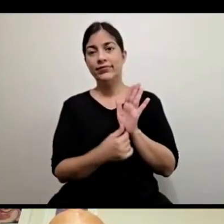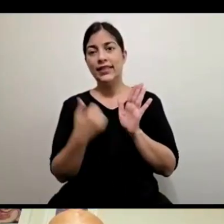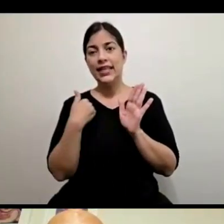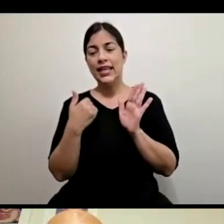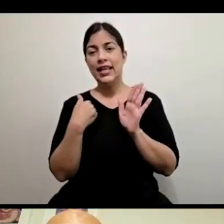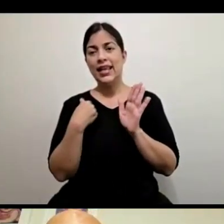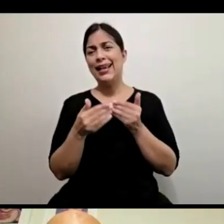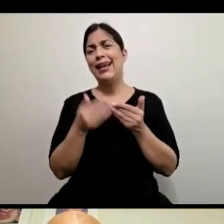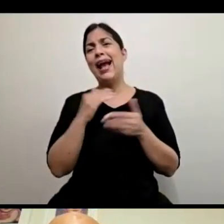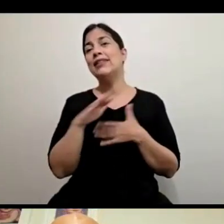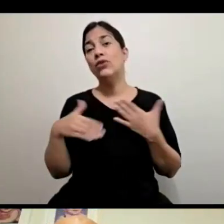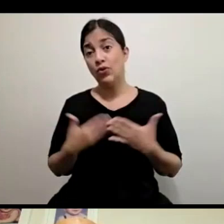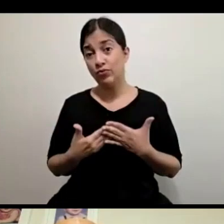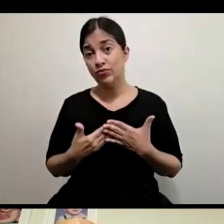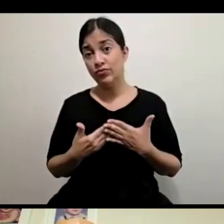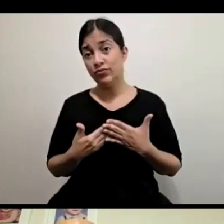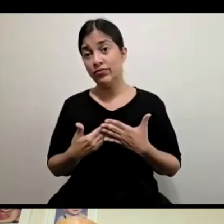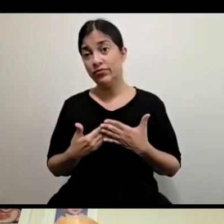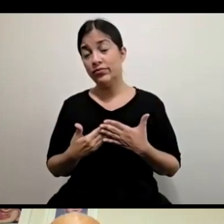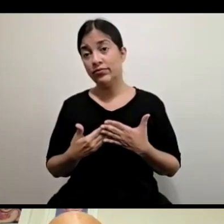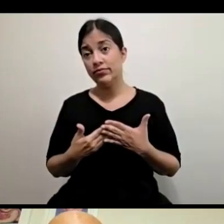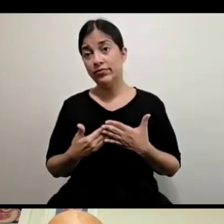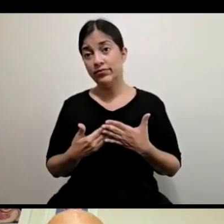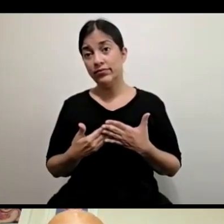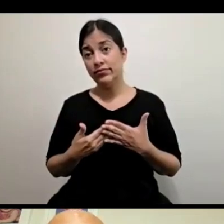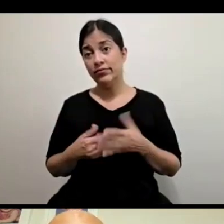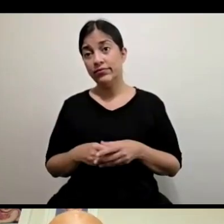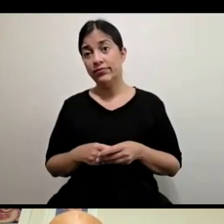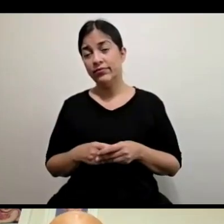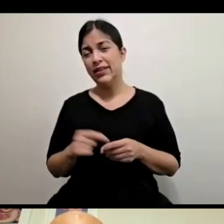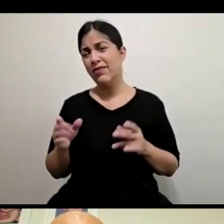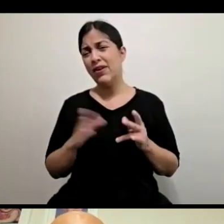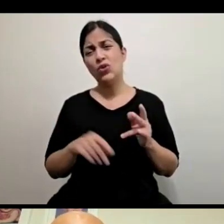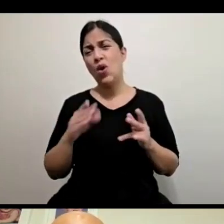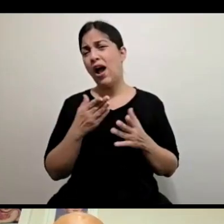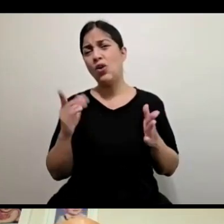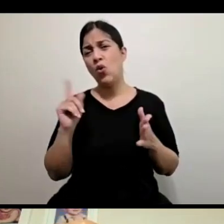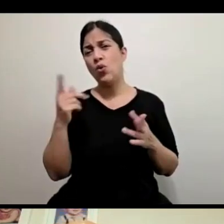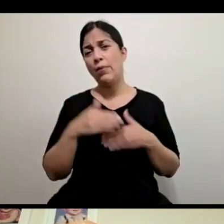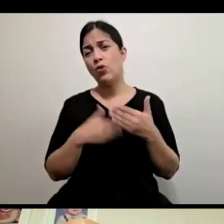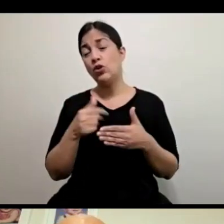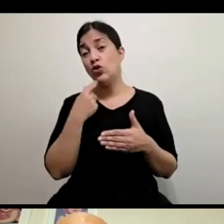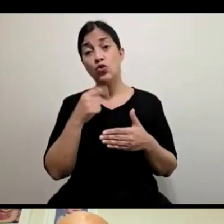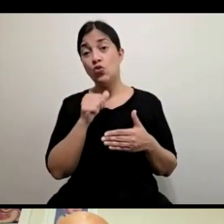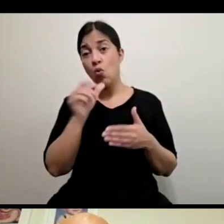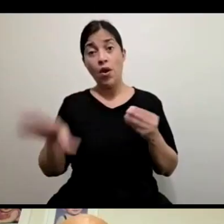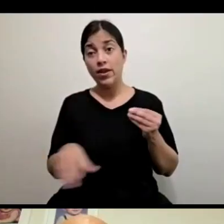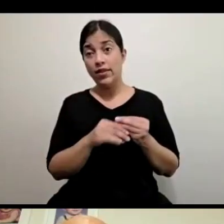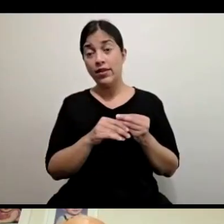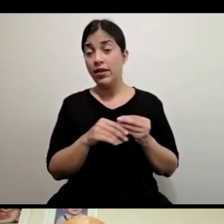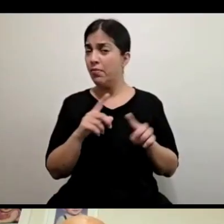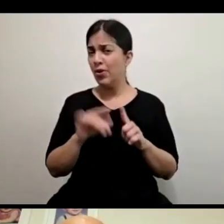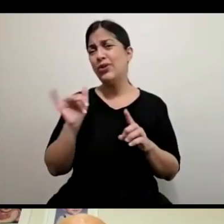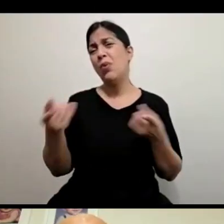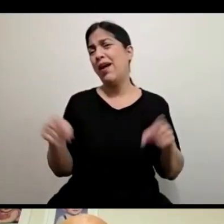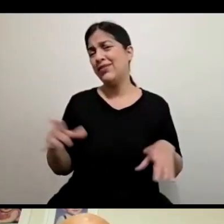casi todo, porque ya tengo una errata, me faltó algo, una producción ahí que no puse porque no la... Pero eso pasa, sí, claro.